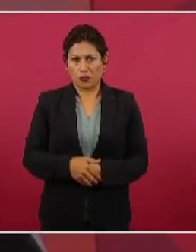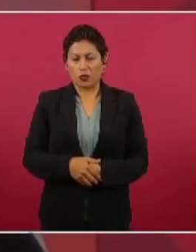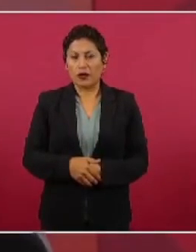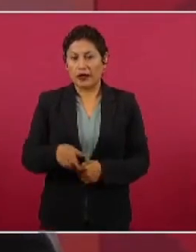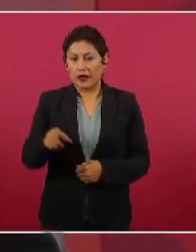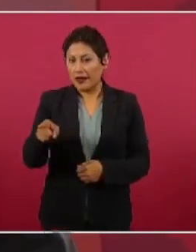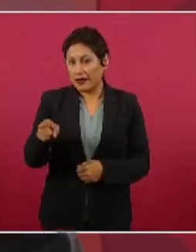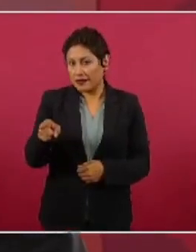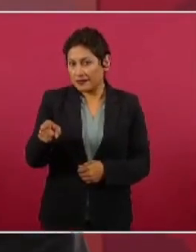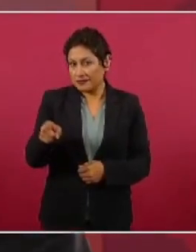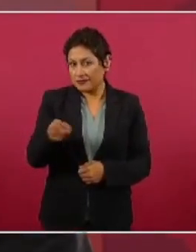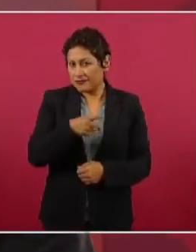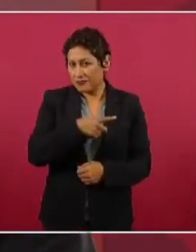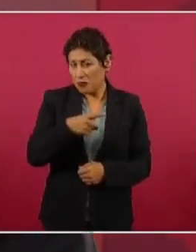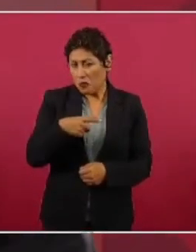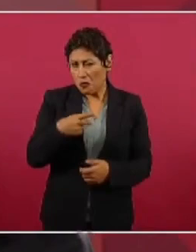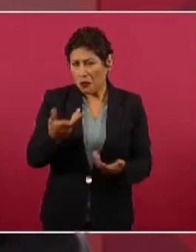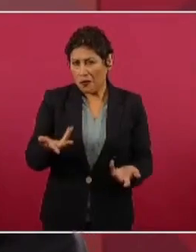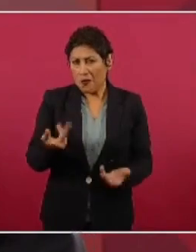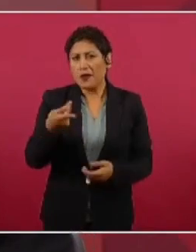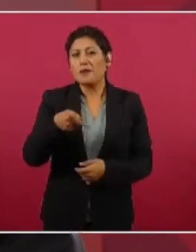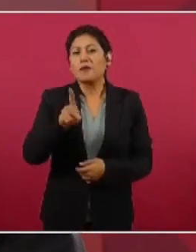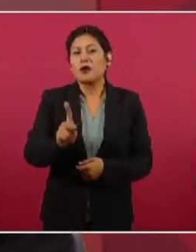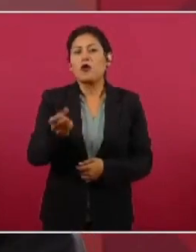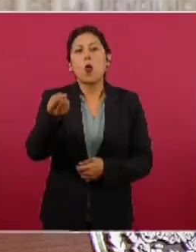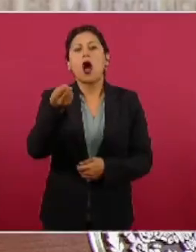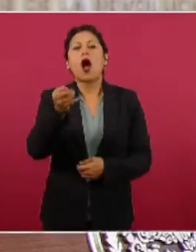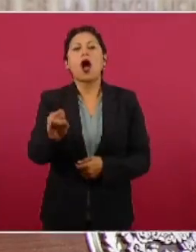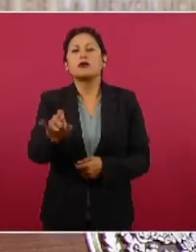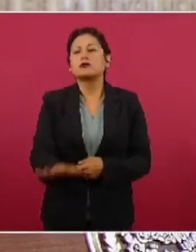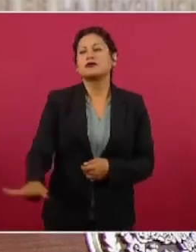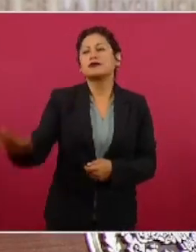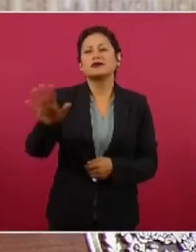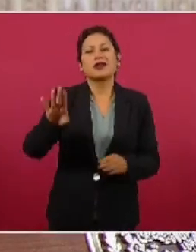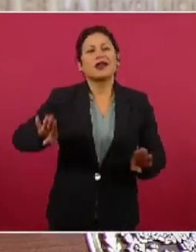son los conservadores.